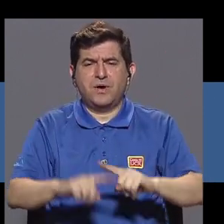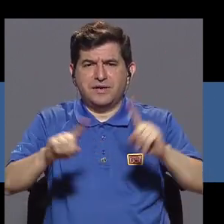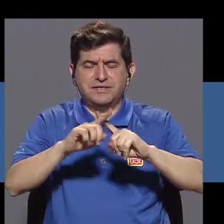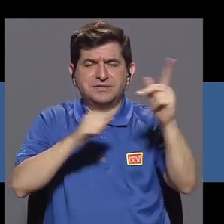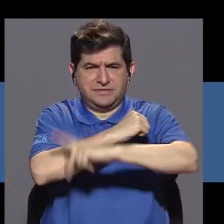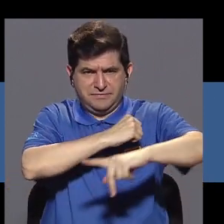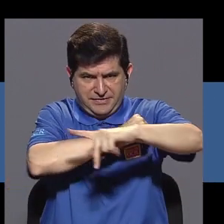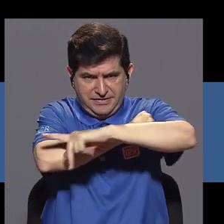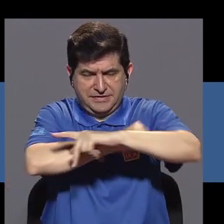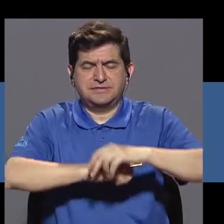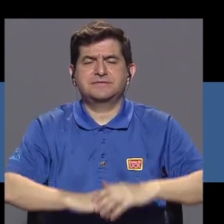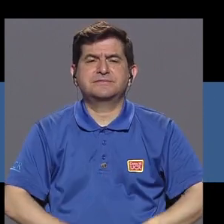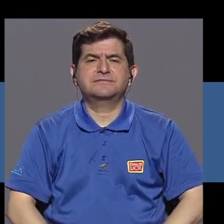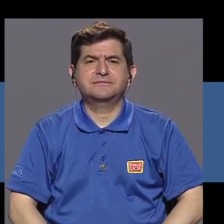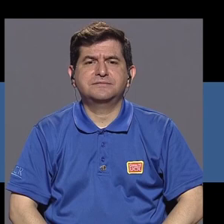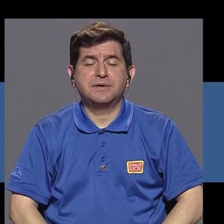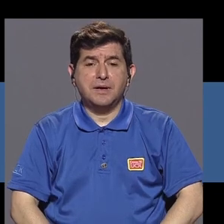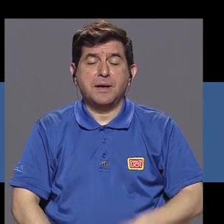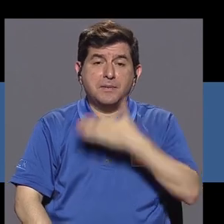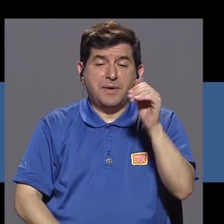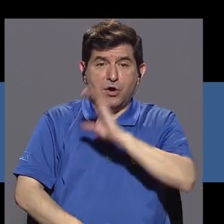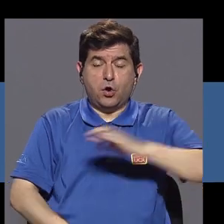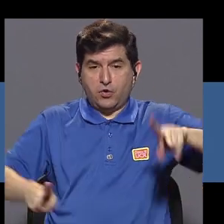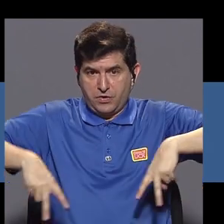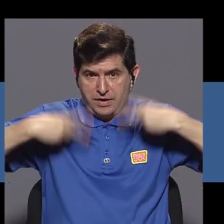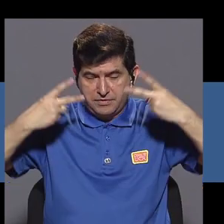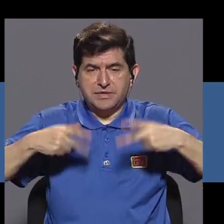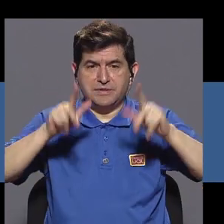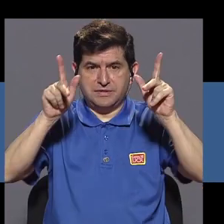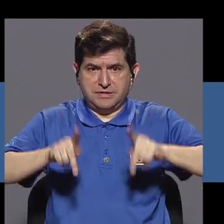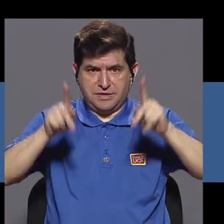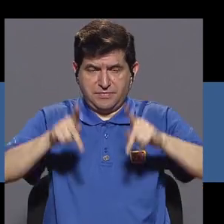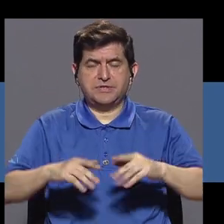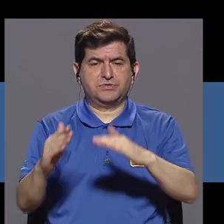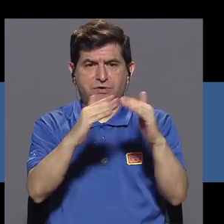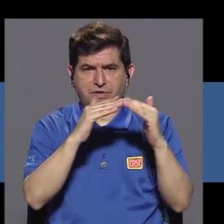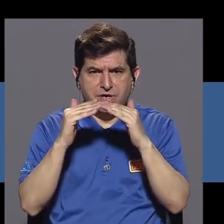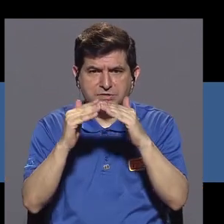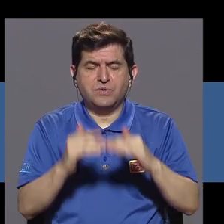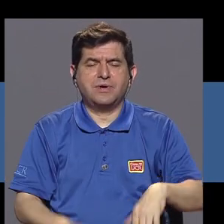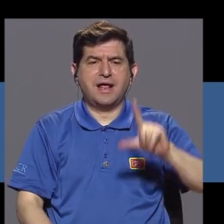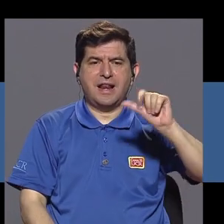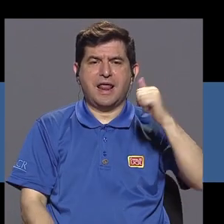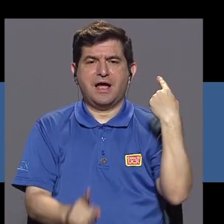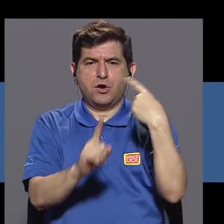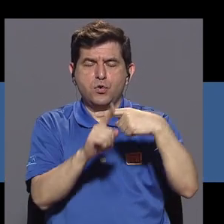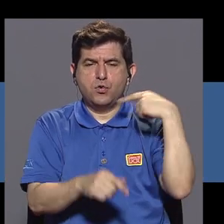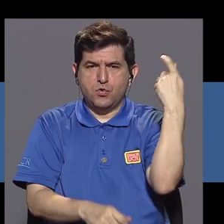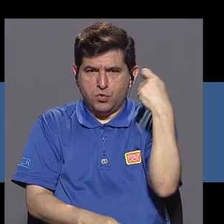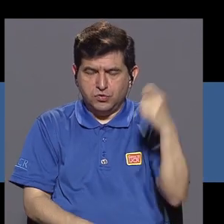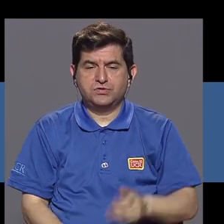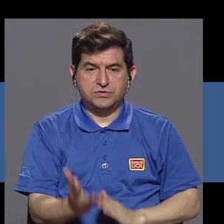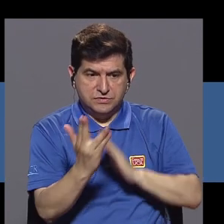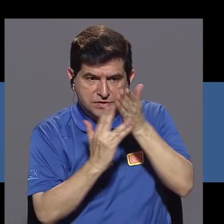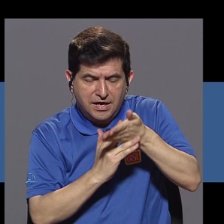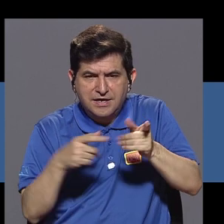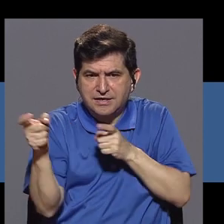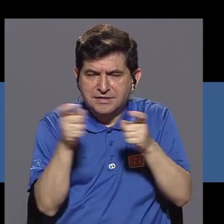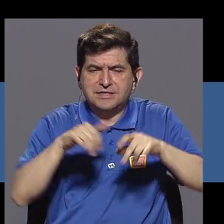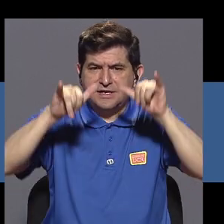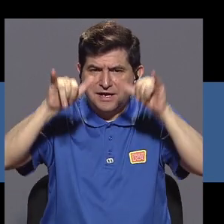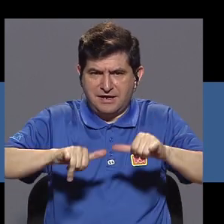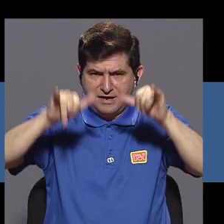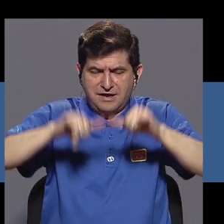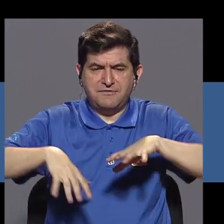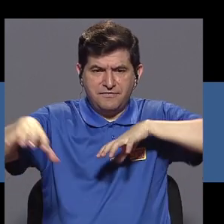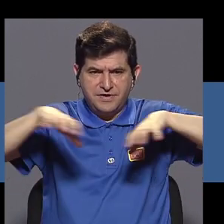Chorotega y Pacífico Central, mejorar la calidad de vida de los habitantes en una comunidad de la Cruz de Guanacaste, mediante el manejo